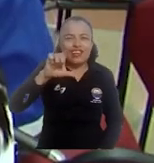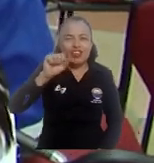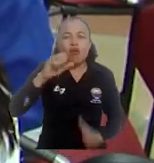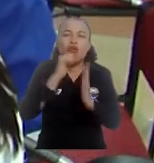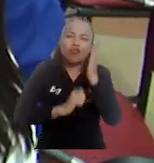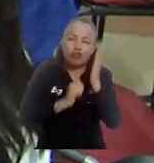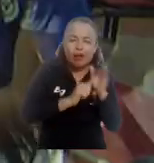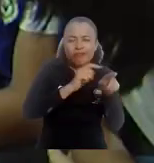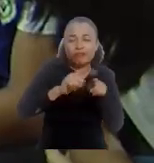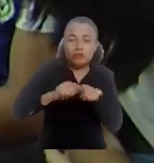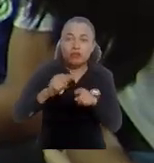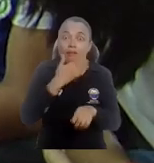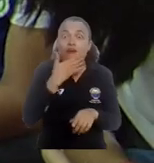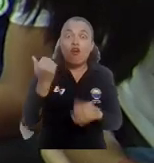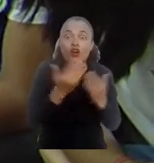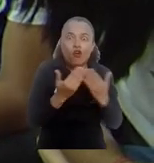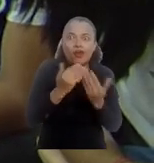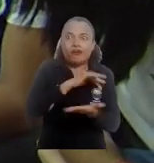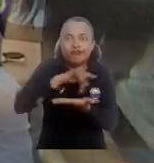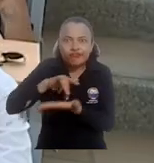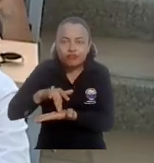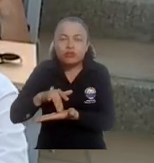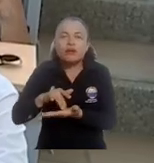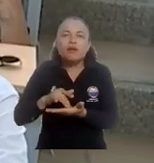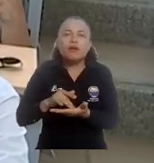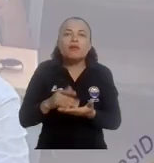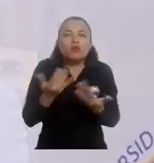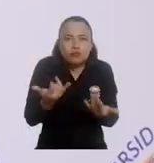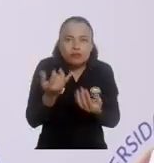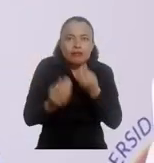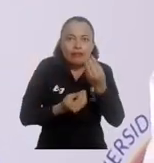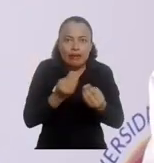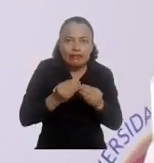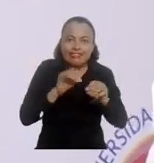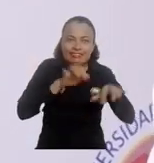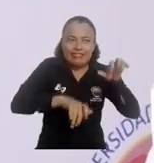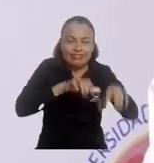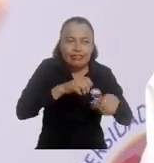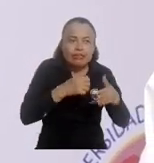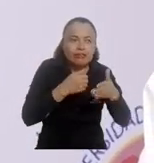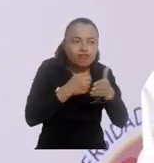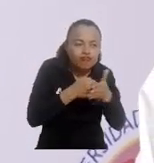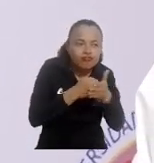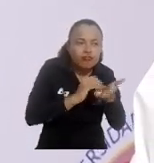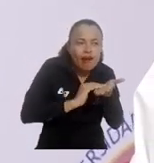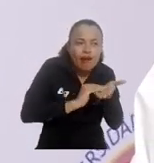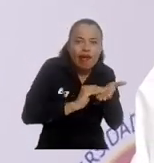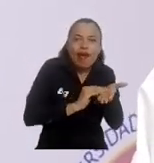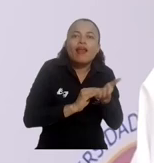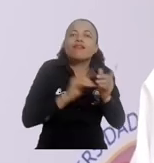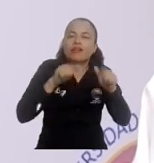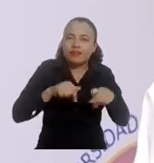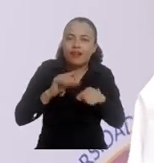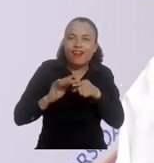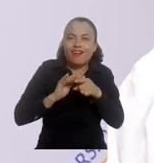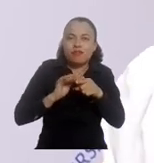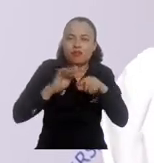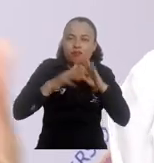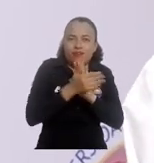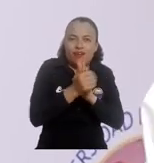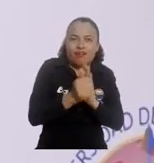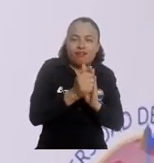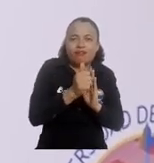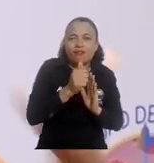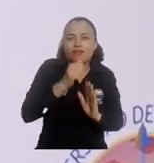región. Materializar un convenio específico con la Secretaría para trabajar diferentes componentes. Dentro de eso, la implementación del programa Talento Santa Marta, para ver si